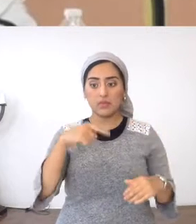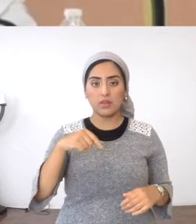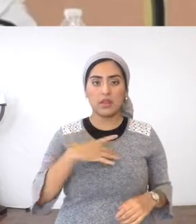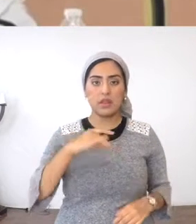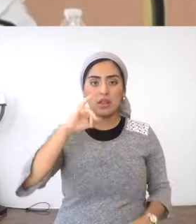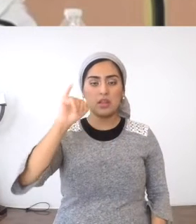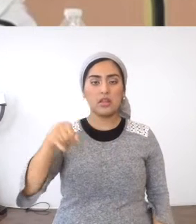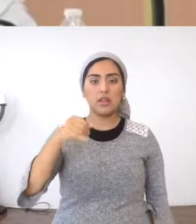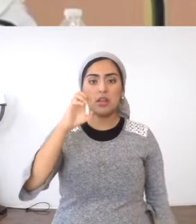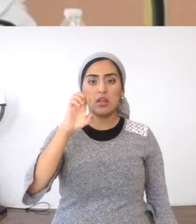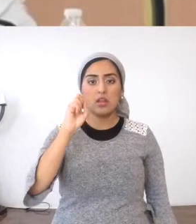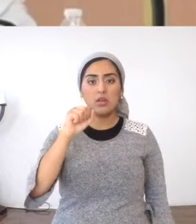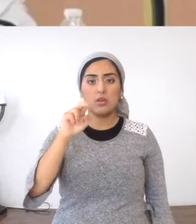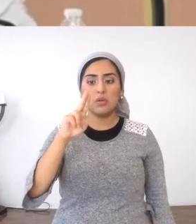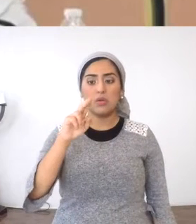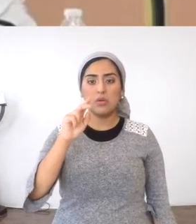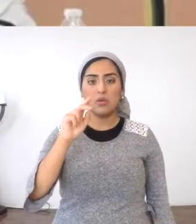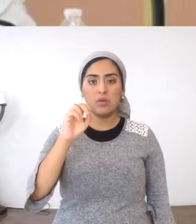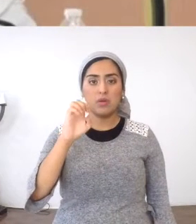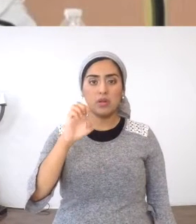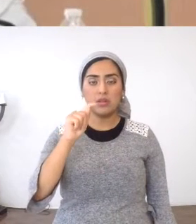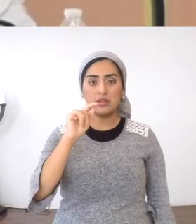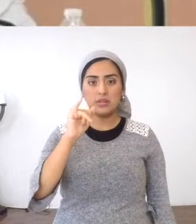Y luego son jesuitas Illuminati